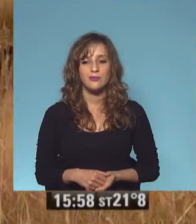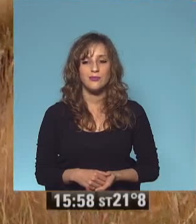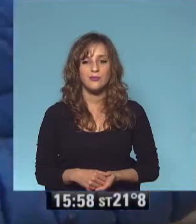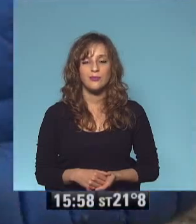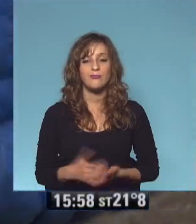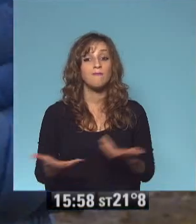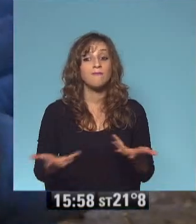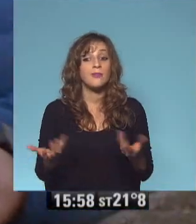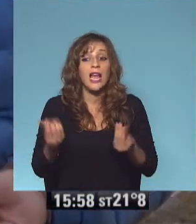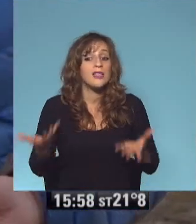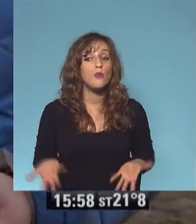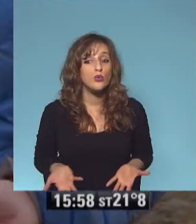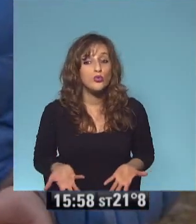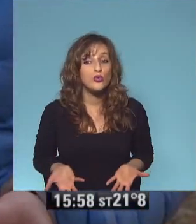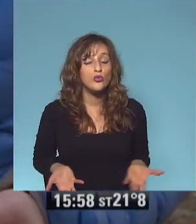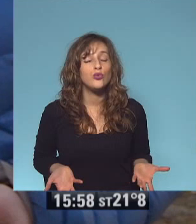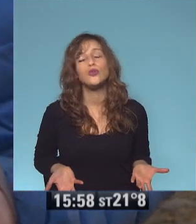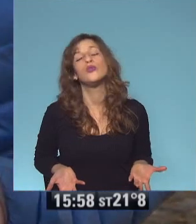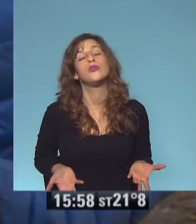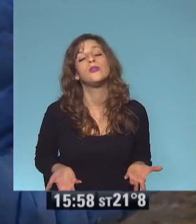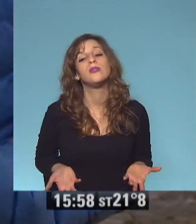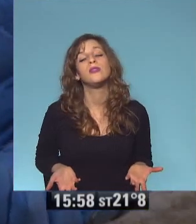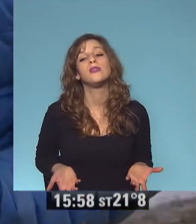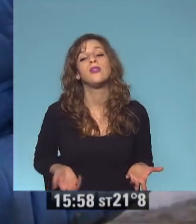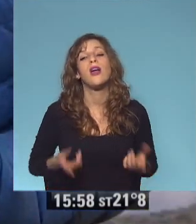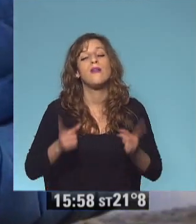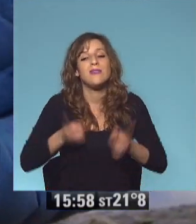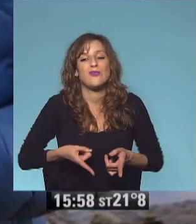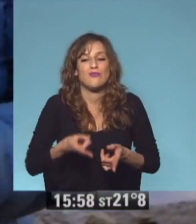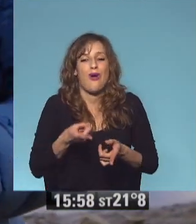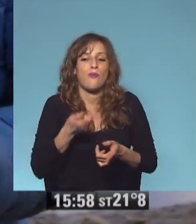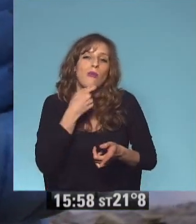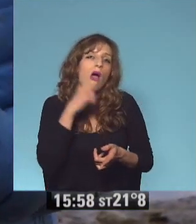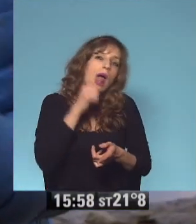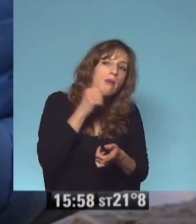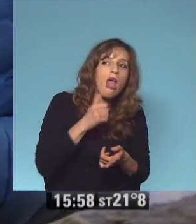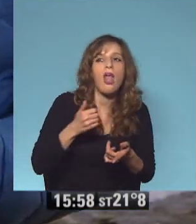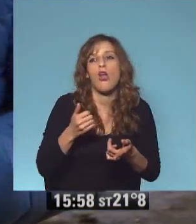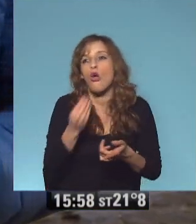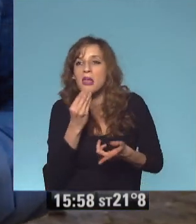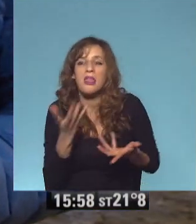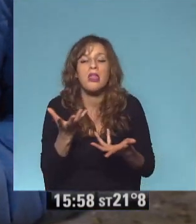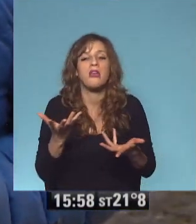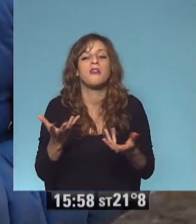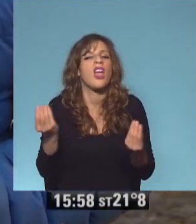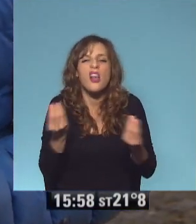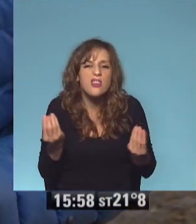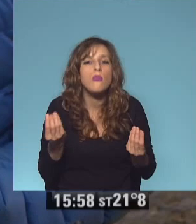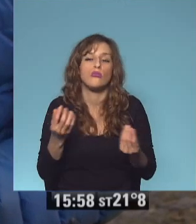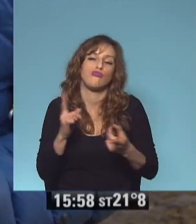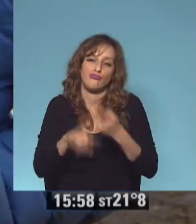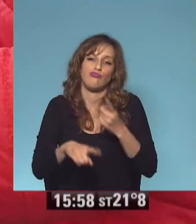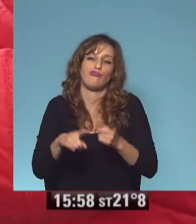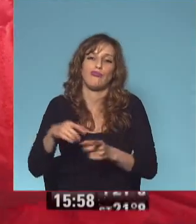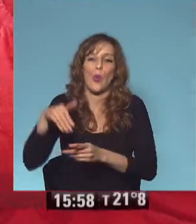¿Qué hacemos a gusto con la basura De lo que consumimos Después de haberlo consumido? guardamos en el bolsillo Lo metemos en una